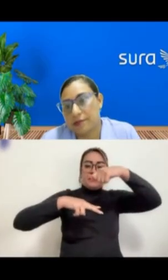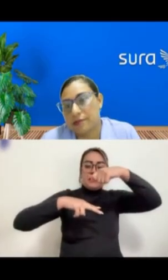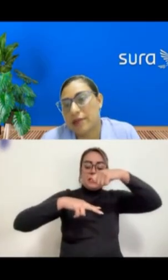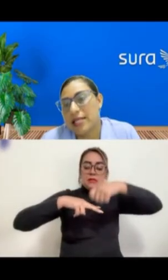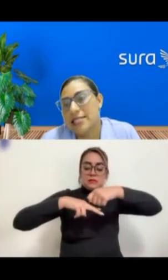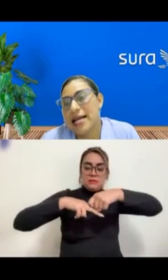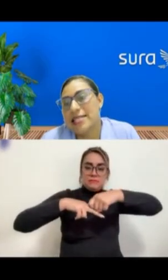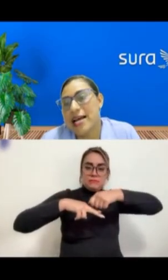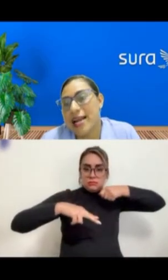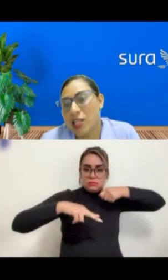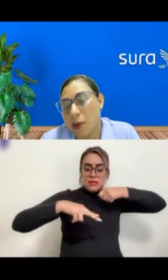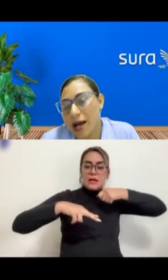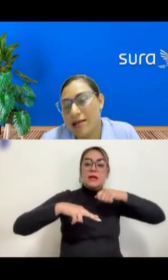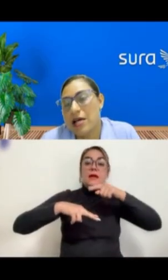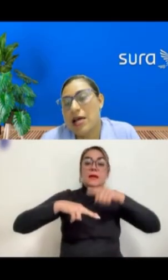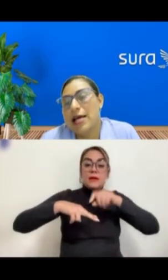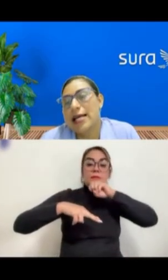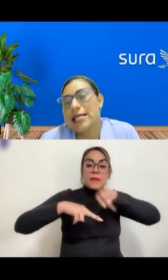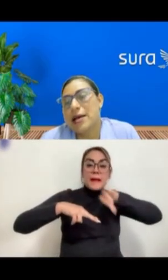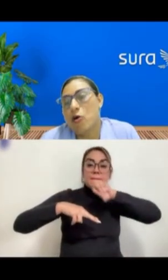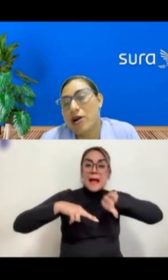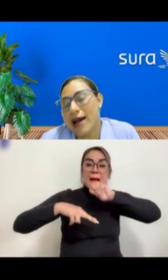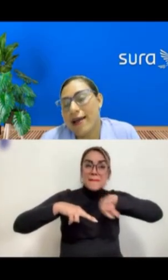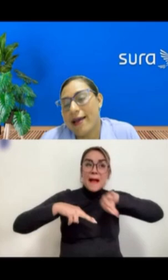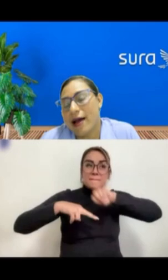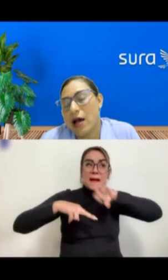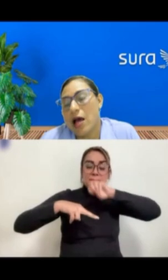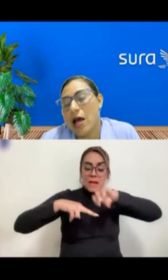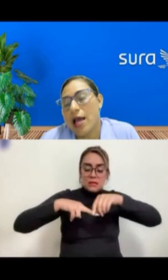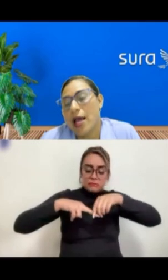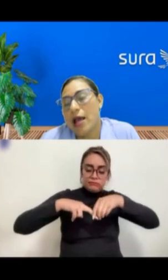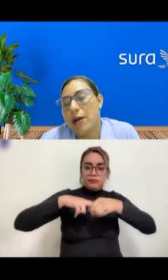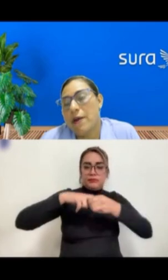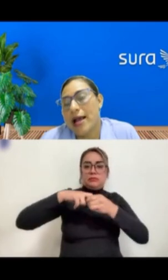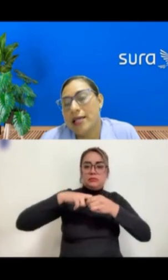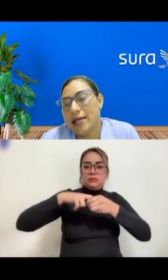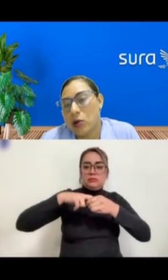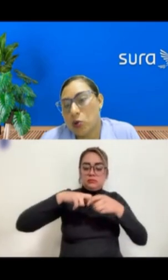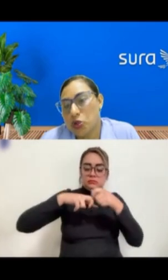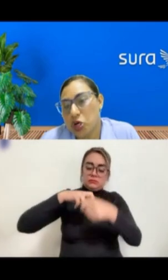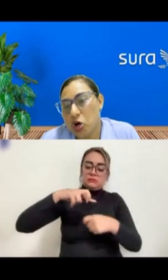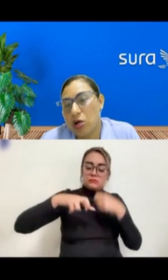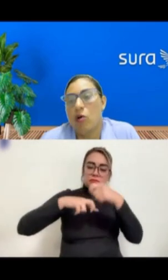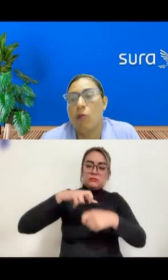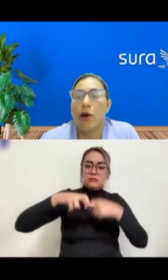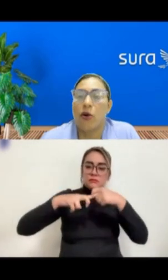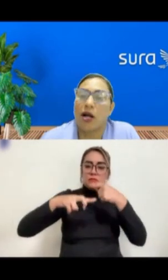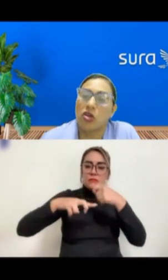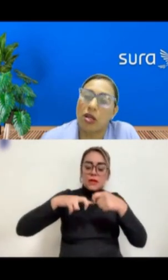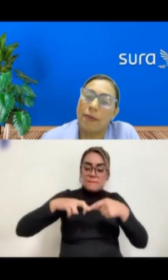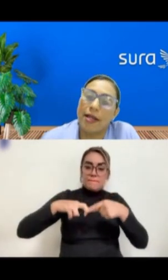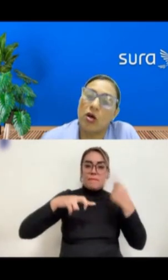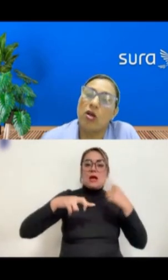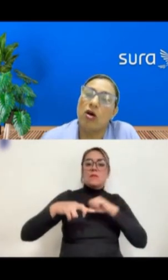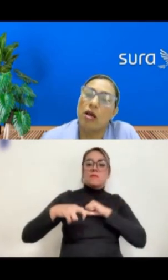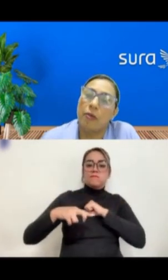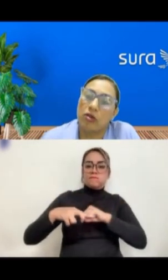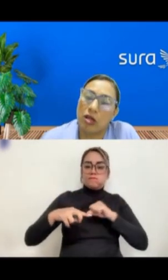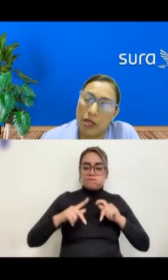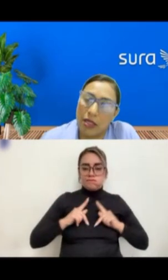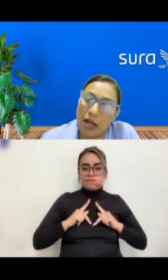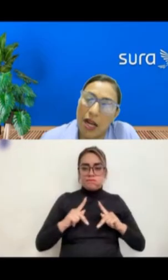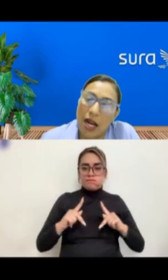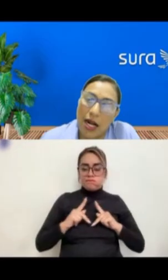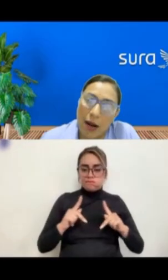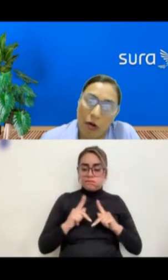persona siga sangrando más, que esa hemorragia me vaya a generar un shock, un paro cardiorrespiratorio